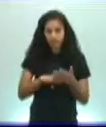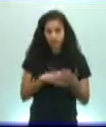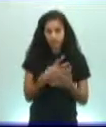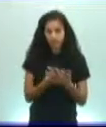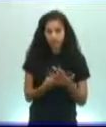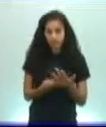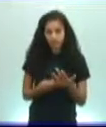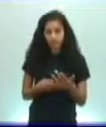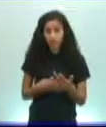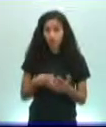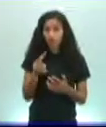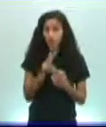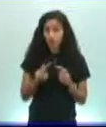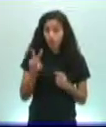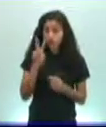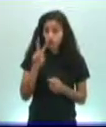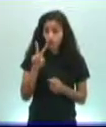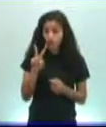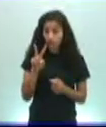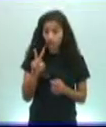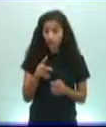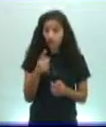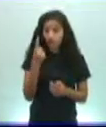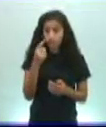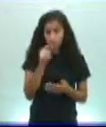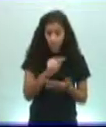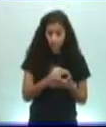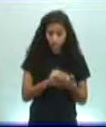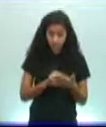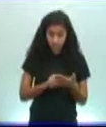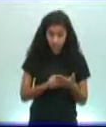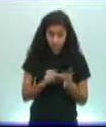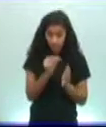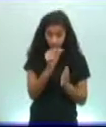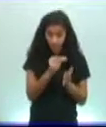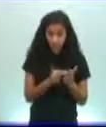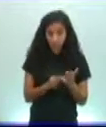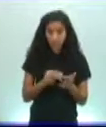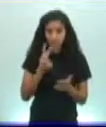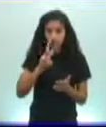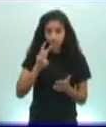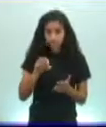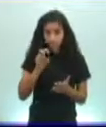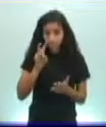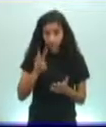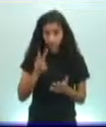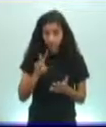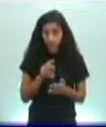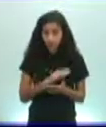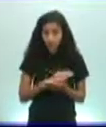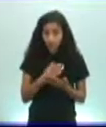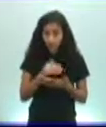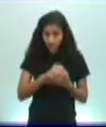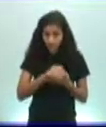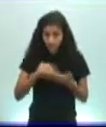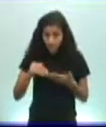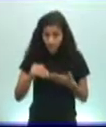de cuadrados la primera columna 3,2 con la fila 7 y al